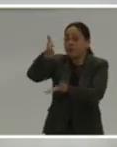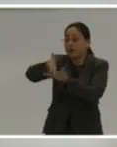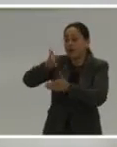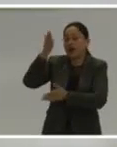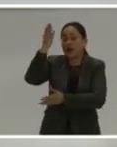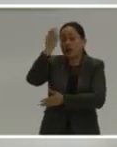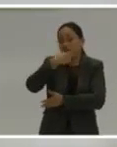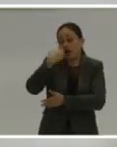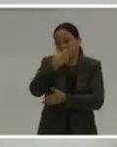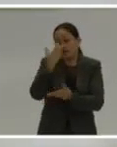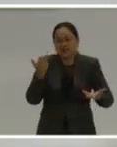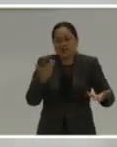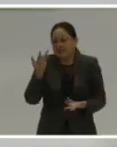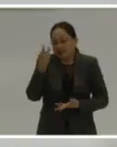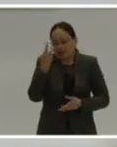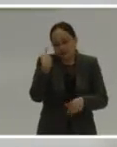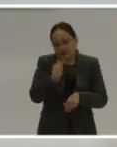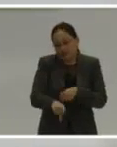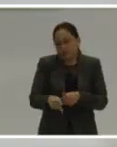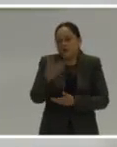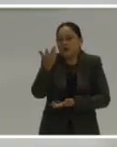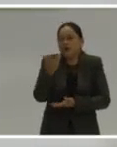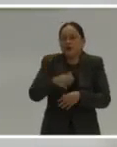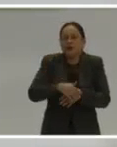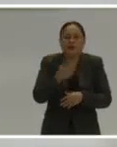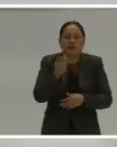también estar fuera de casa. Entonces,